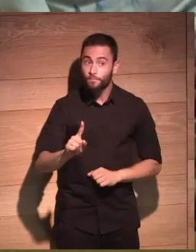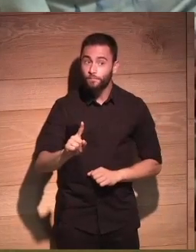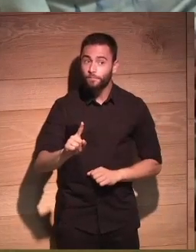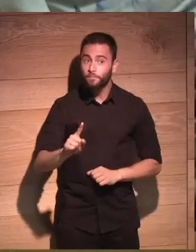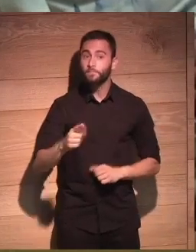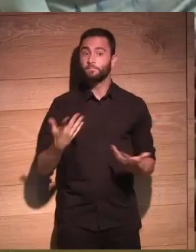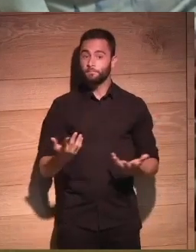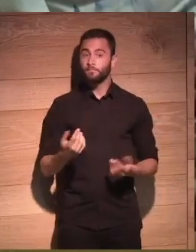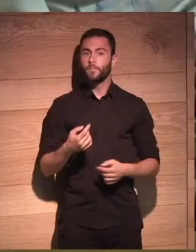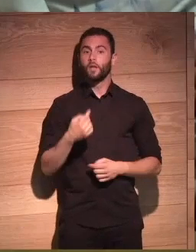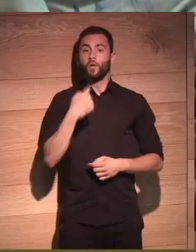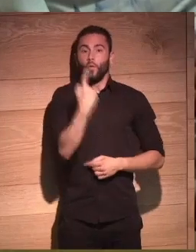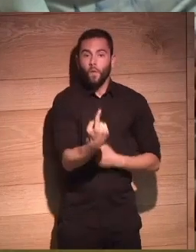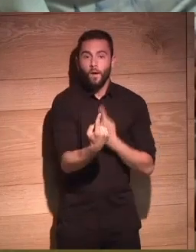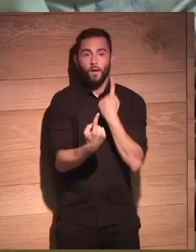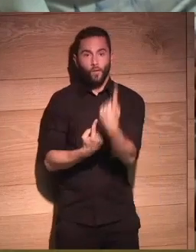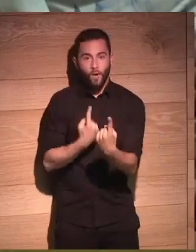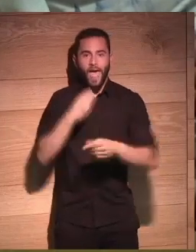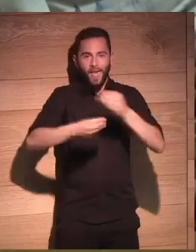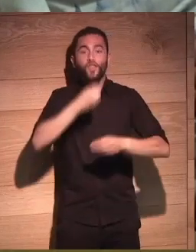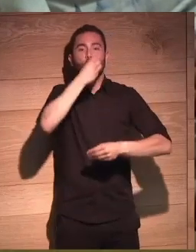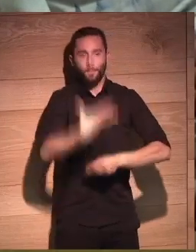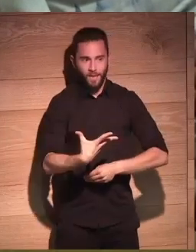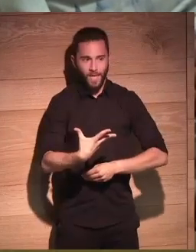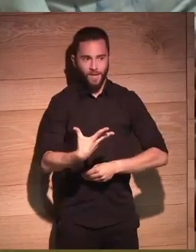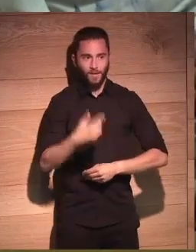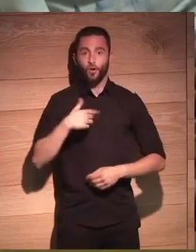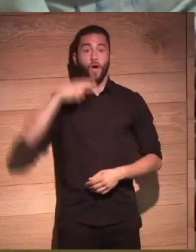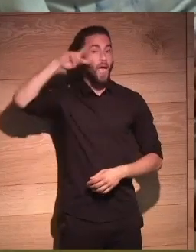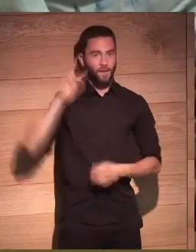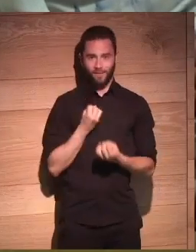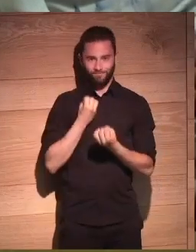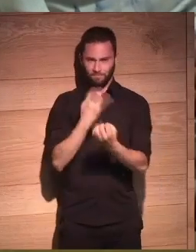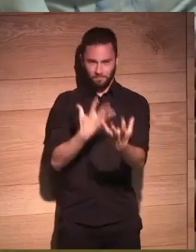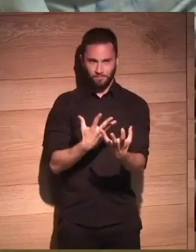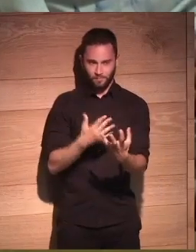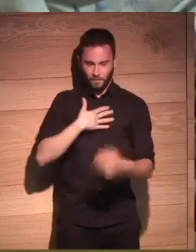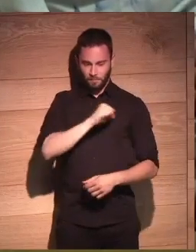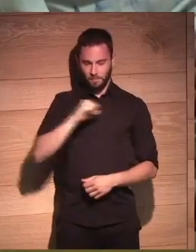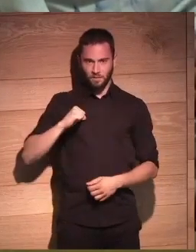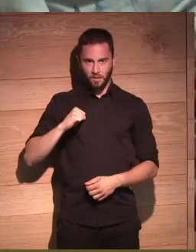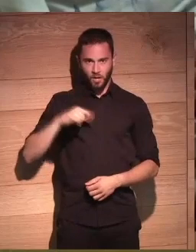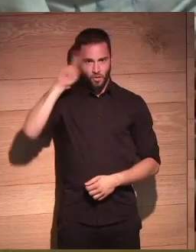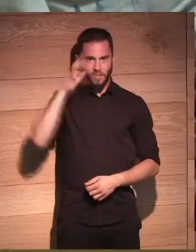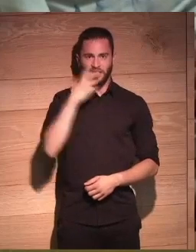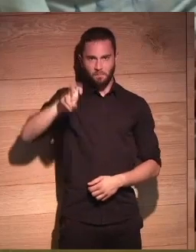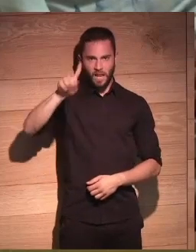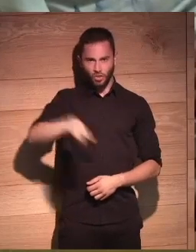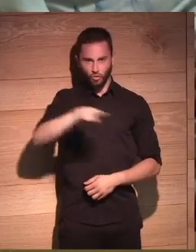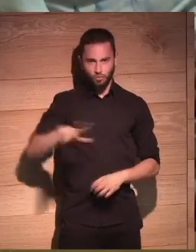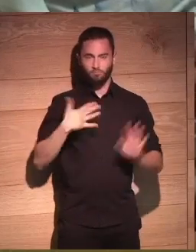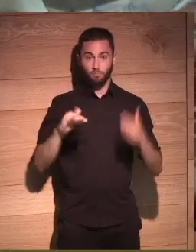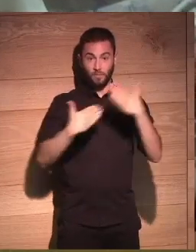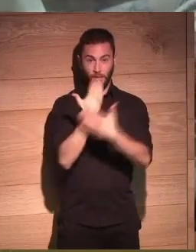una y haciéndolo bien. Voy a contar una experiencia que es personal y no sé si os valdrá.